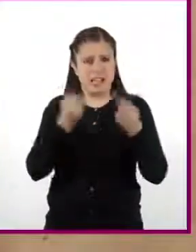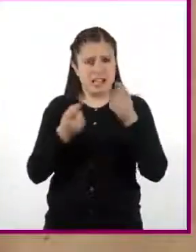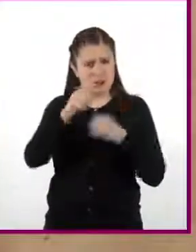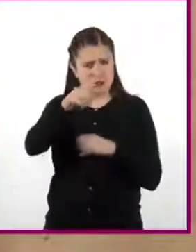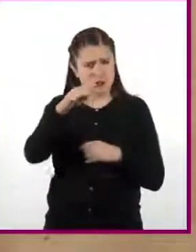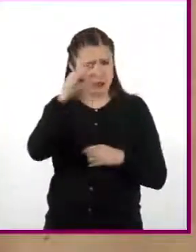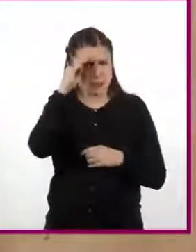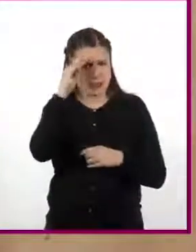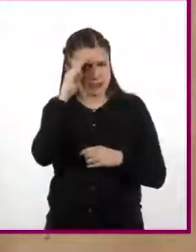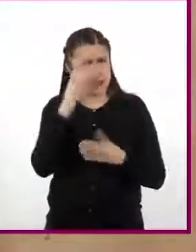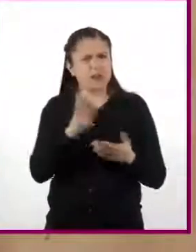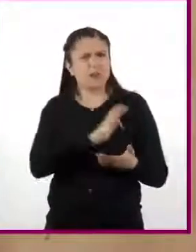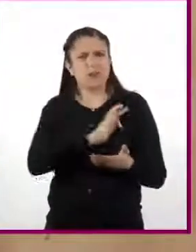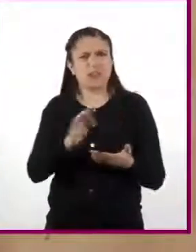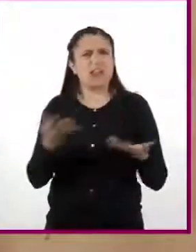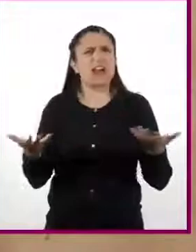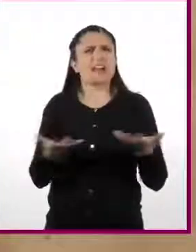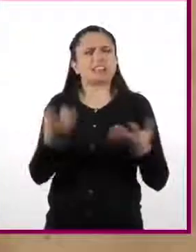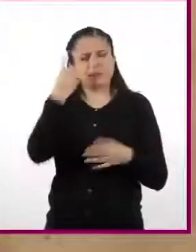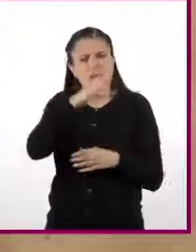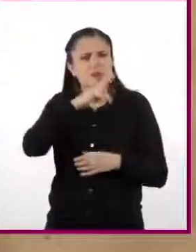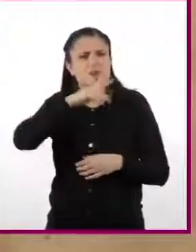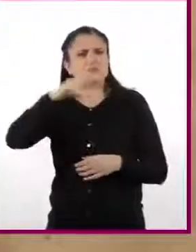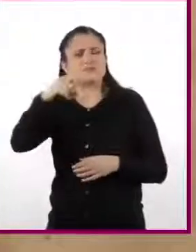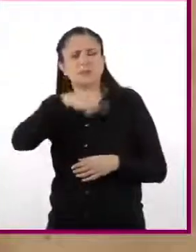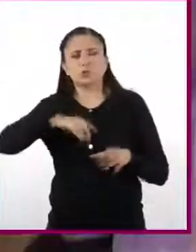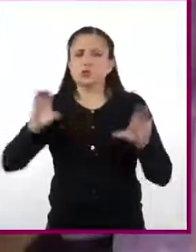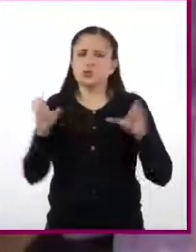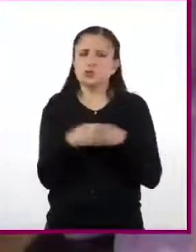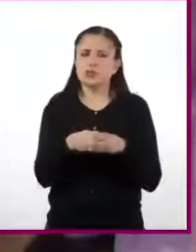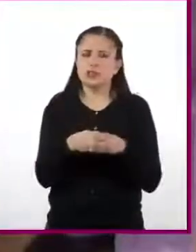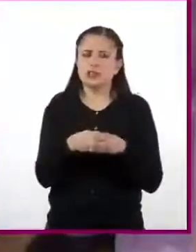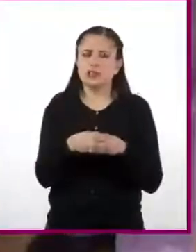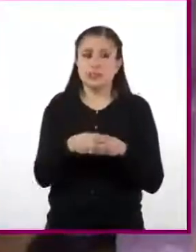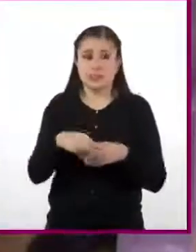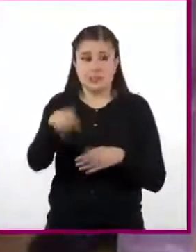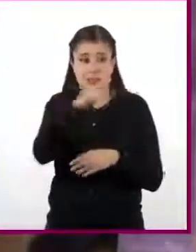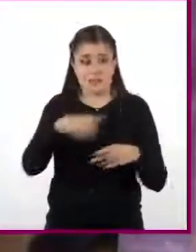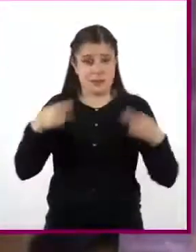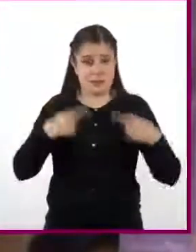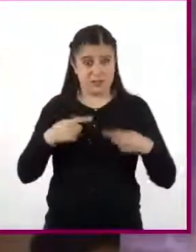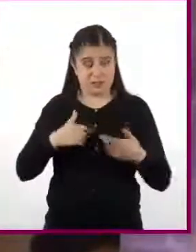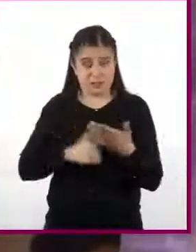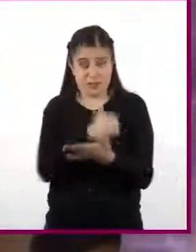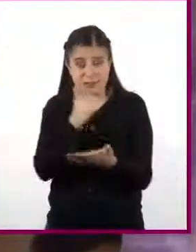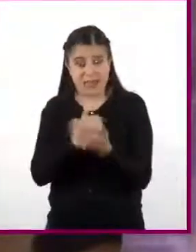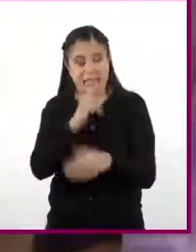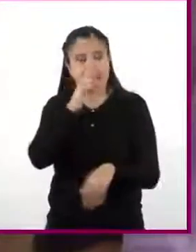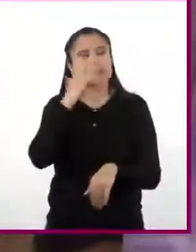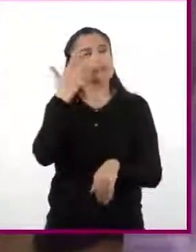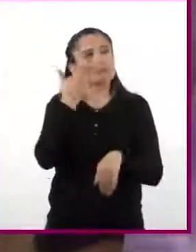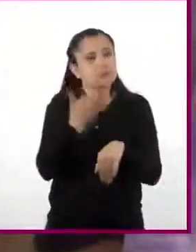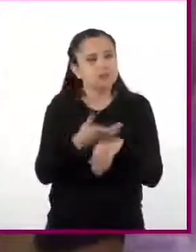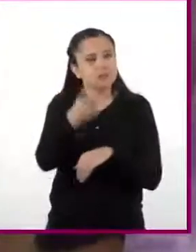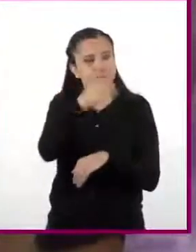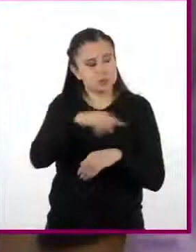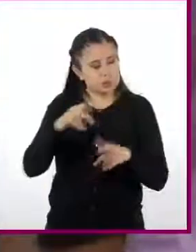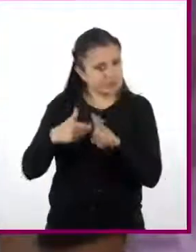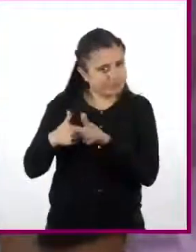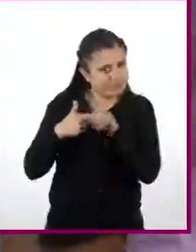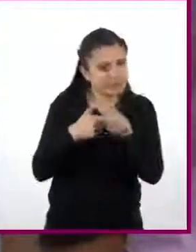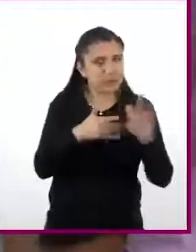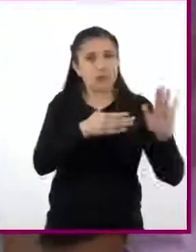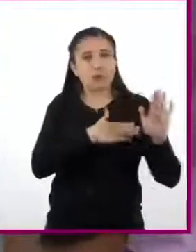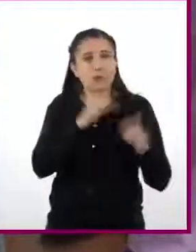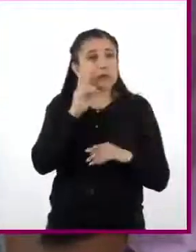has preguntado qué podemos hacer para mejorar nuestra comunidad? Como ciudadanos, es nuestra responsabilidad dar seguimiento a las